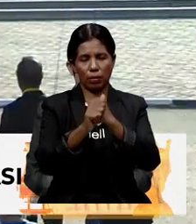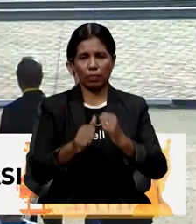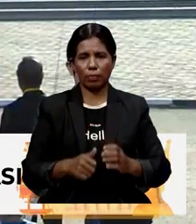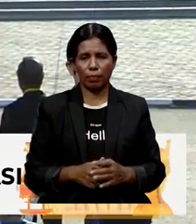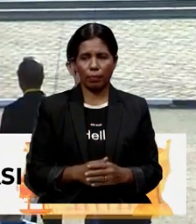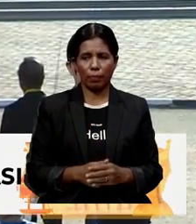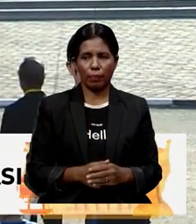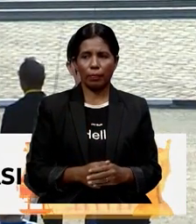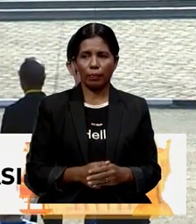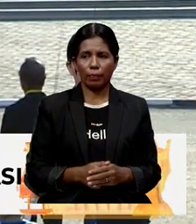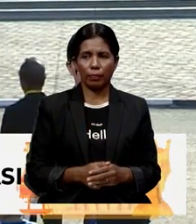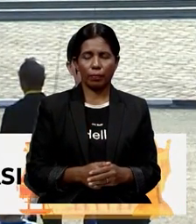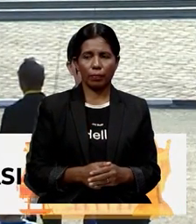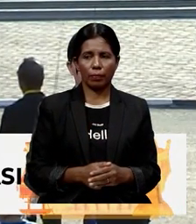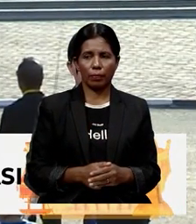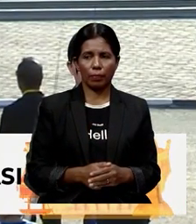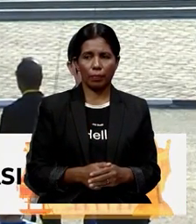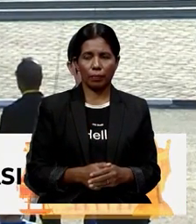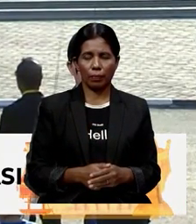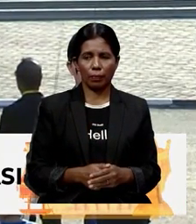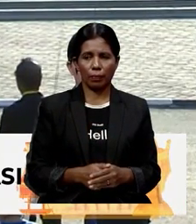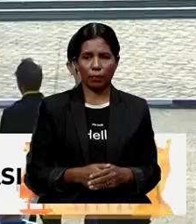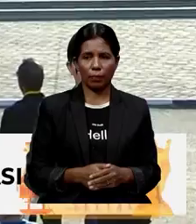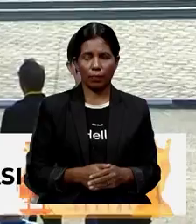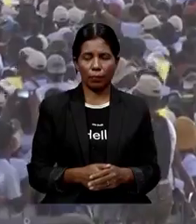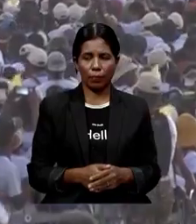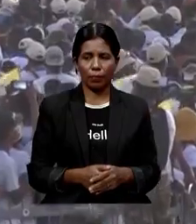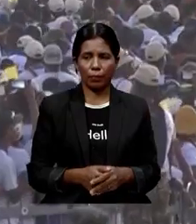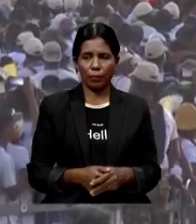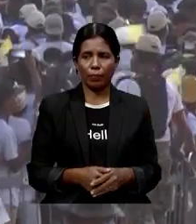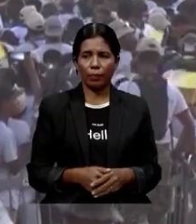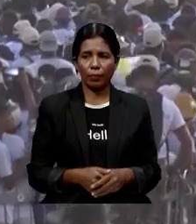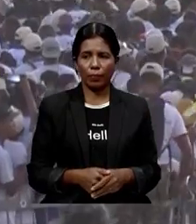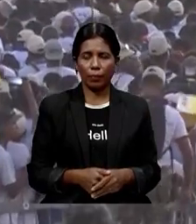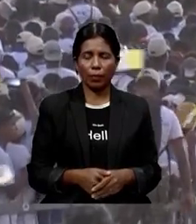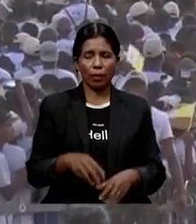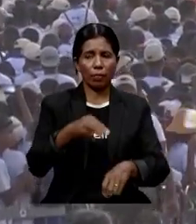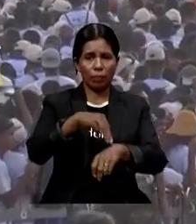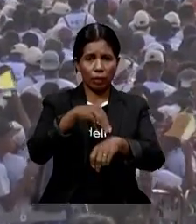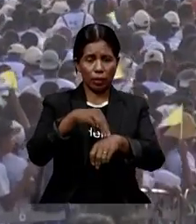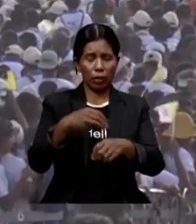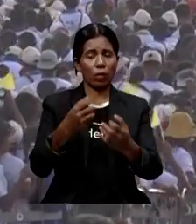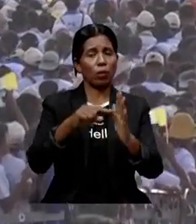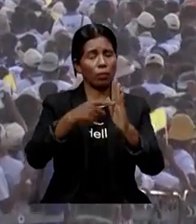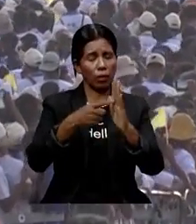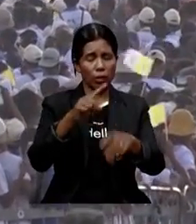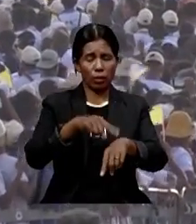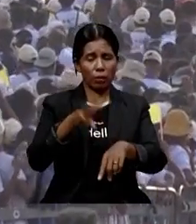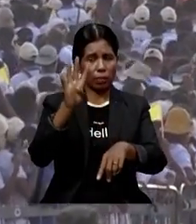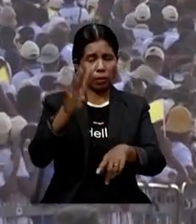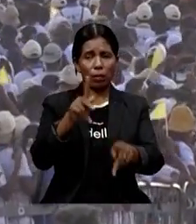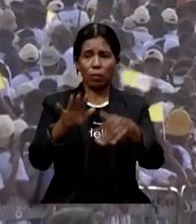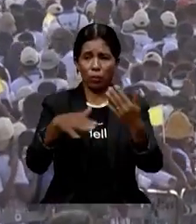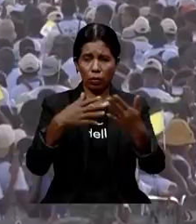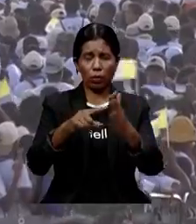niños, permitimos la acción de Dios en nosotros. Misa ne beha hu tuku hat lorok raik, mai be peregrino sira